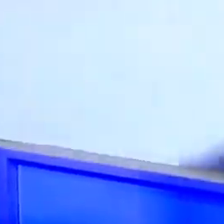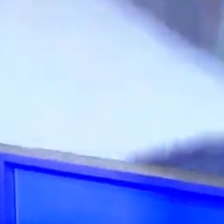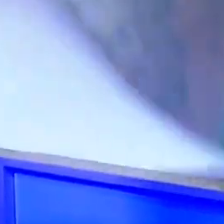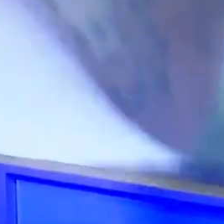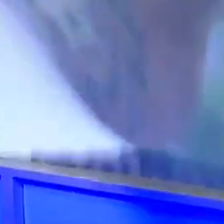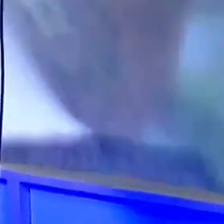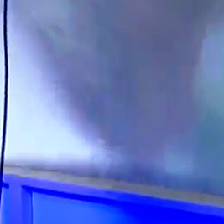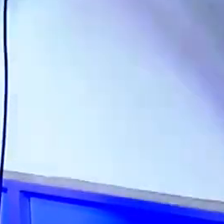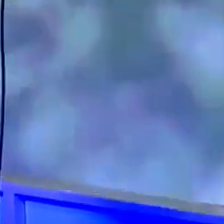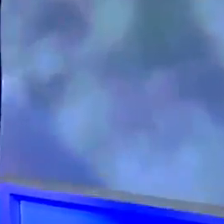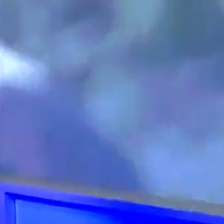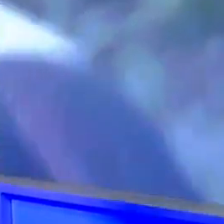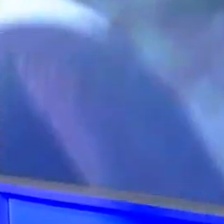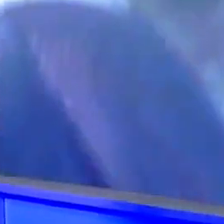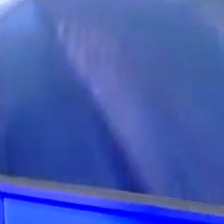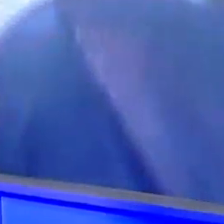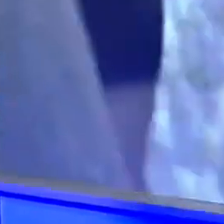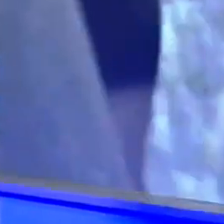como me lo imaginaba.